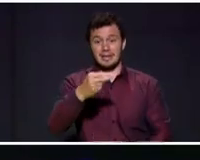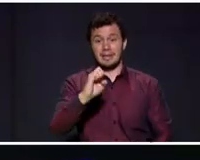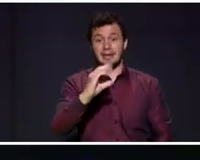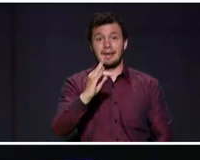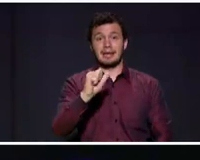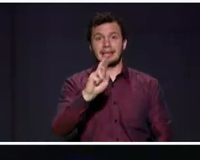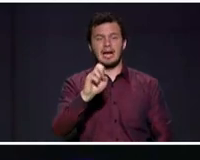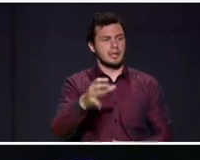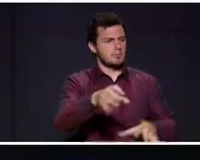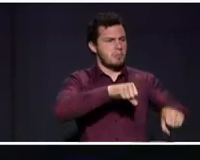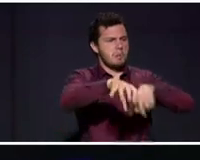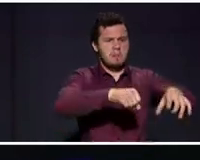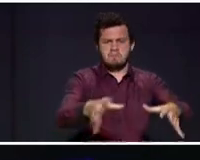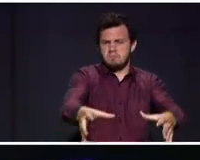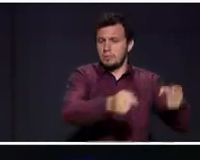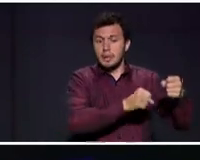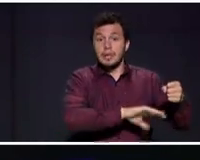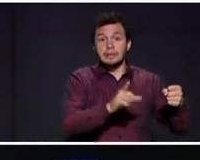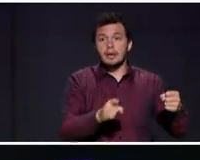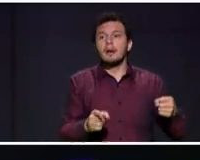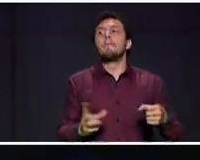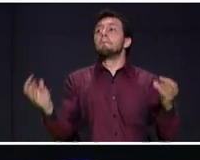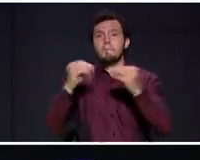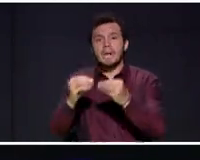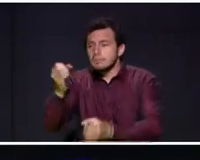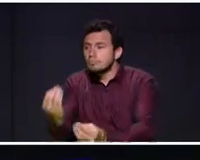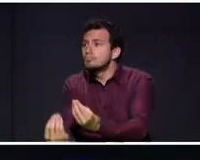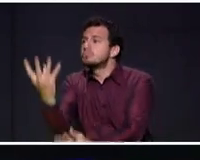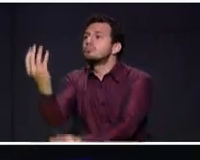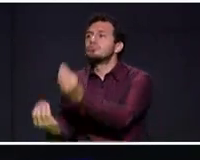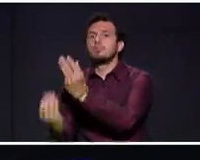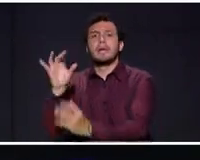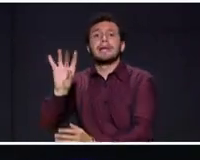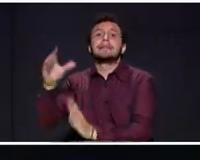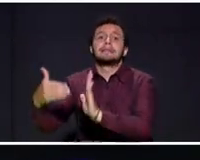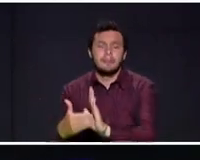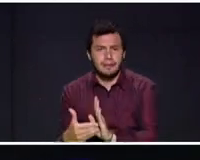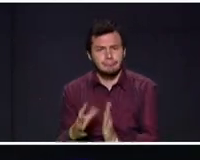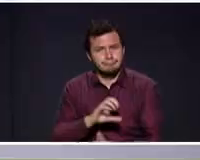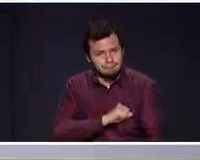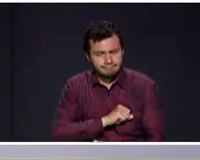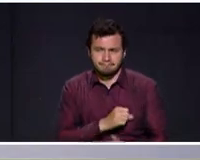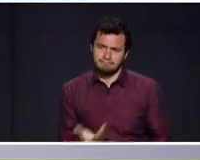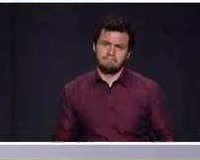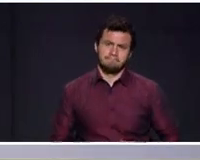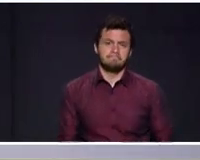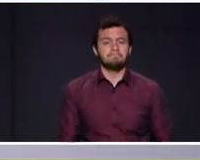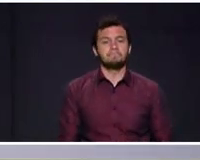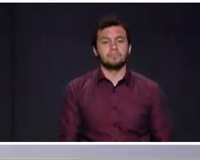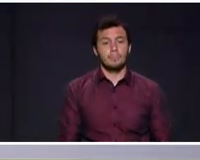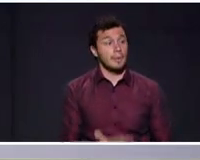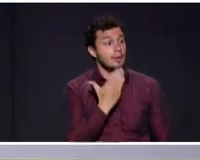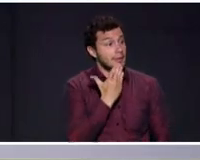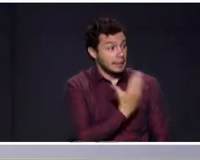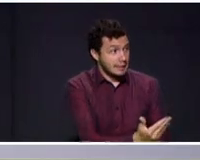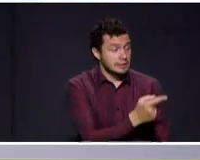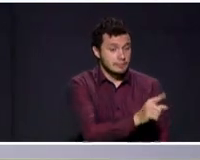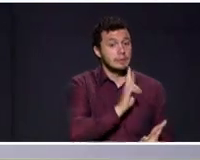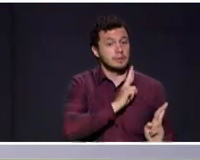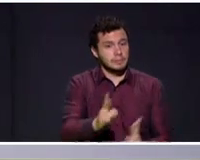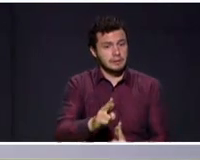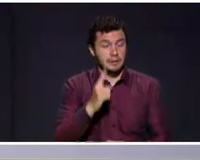va a estar el punto siguiente centrarnos no sólo en la erradicación sino en impedir que es muchas gracias candidato por su respuesta les recordamos un